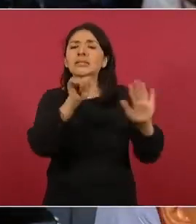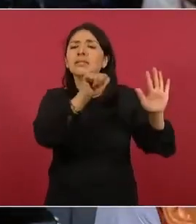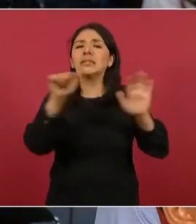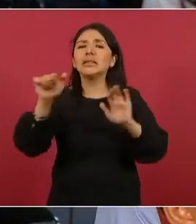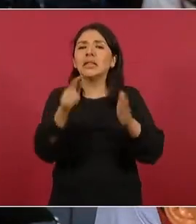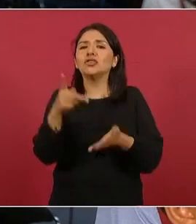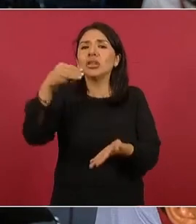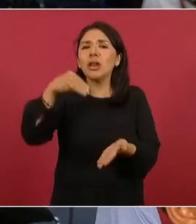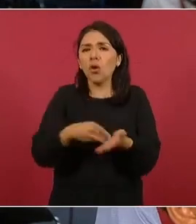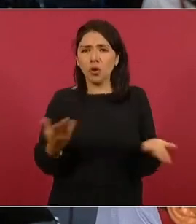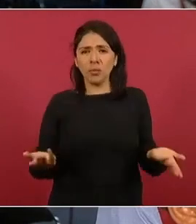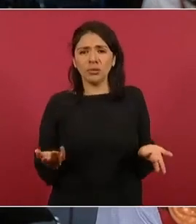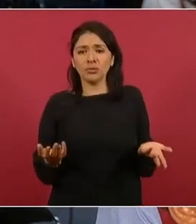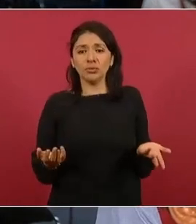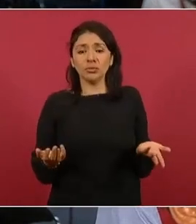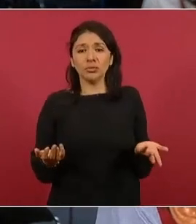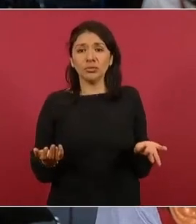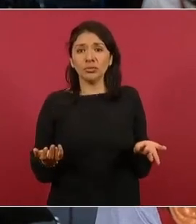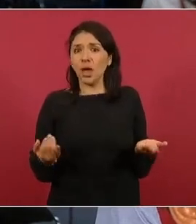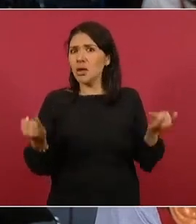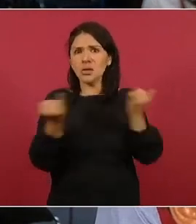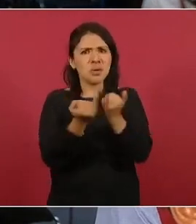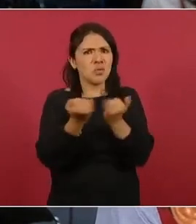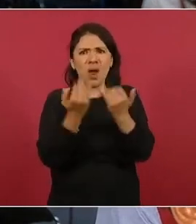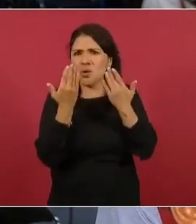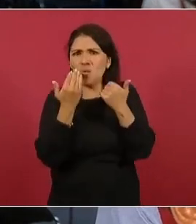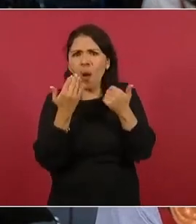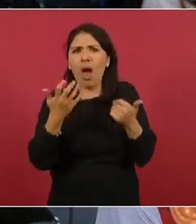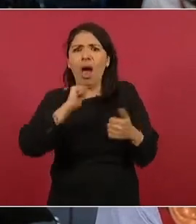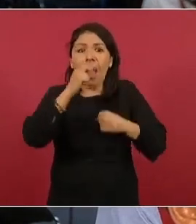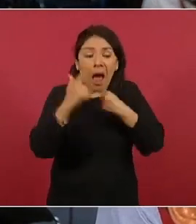kilómetros, y no tampoco se tienen